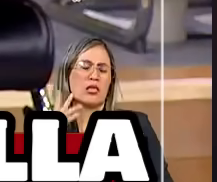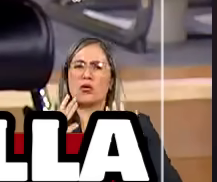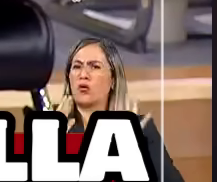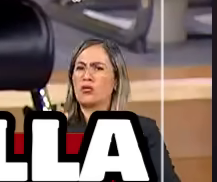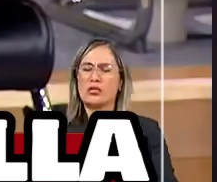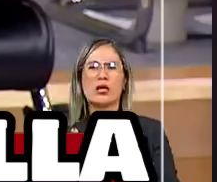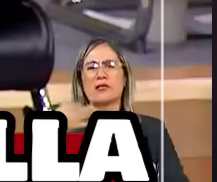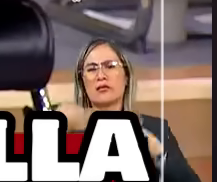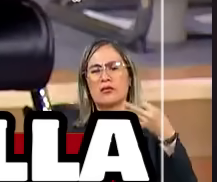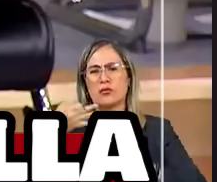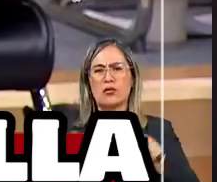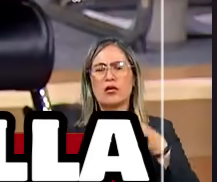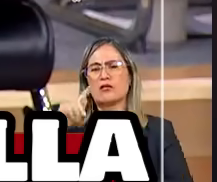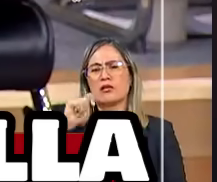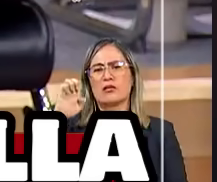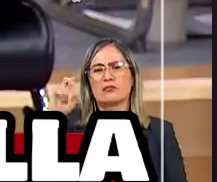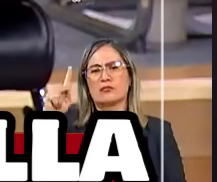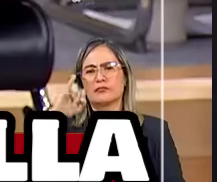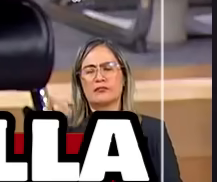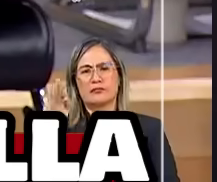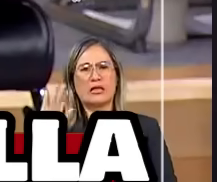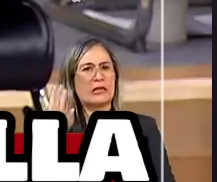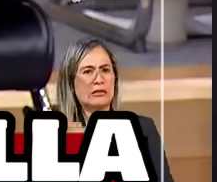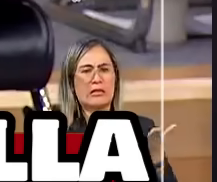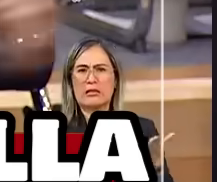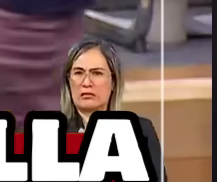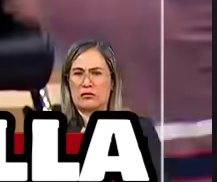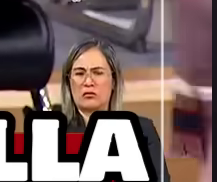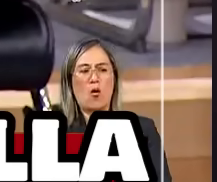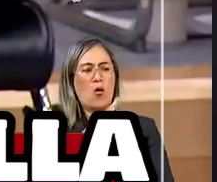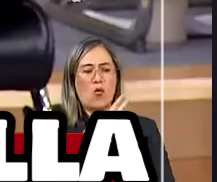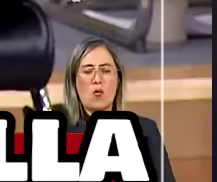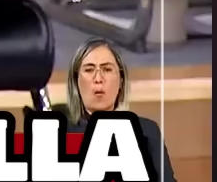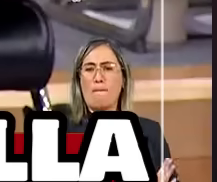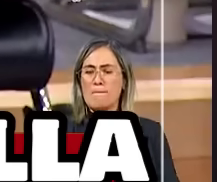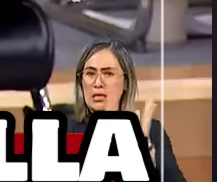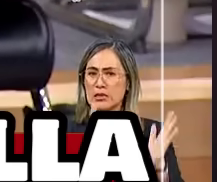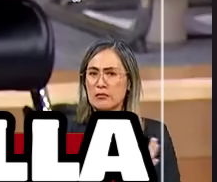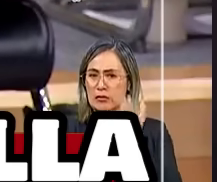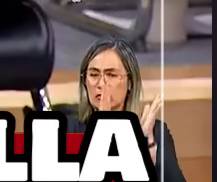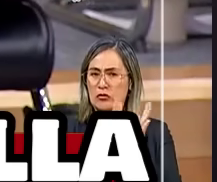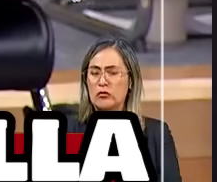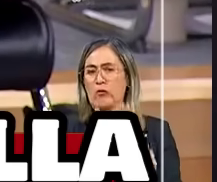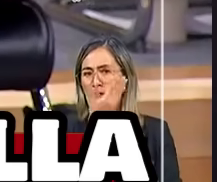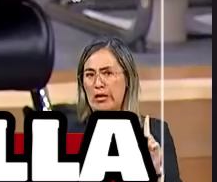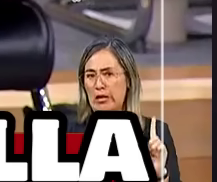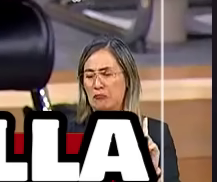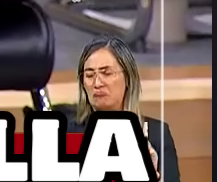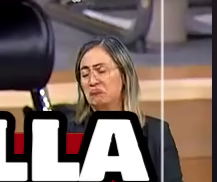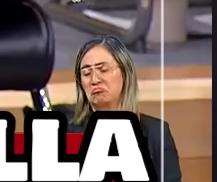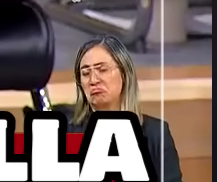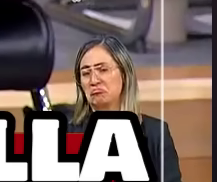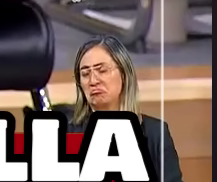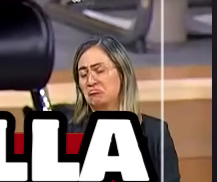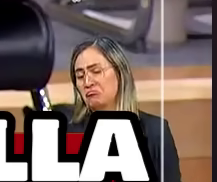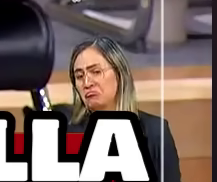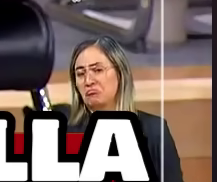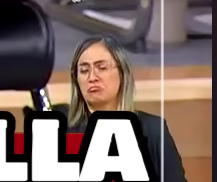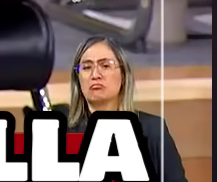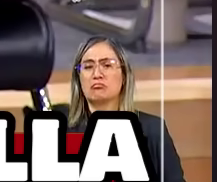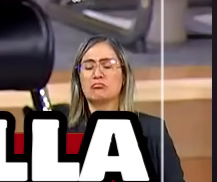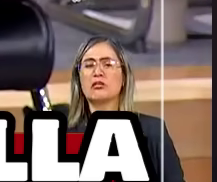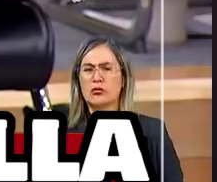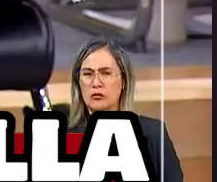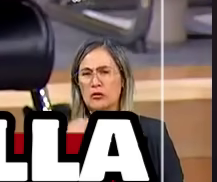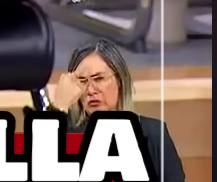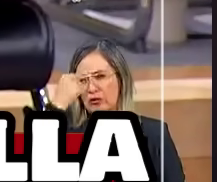resuelto por el Tribunal Electoral del Poder Judicial de la Federación, que ya determinó la no participación de la persona que ha sido señalada. Entonces, yo